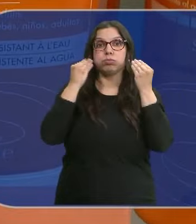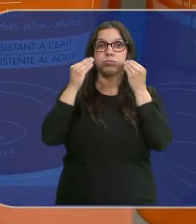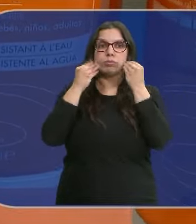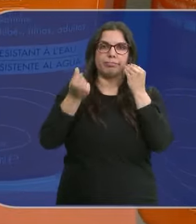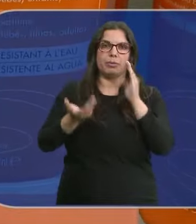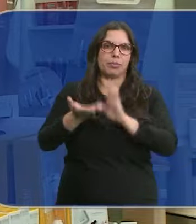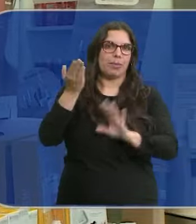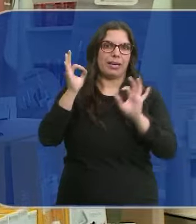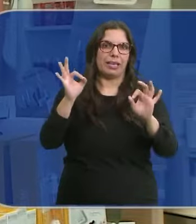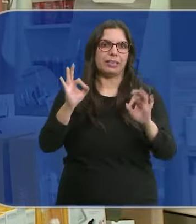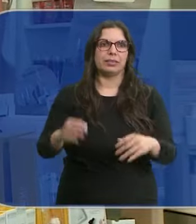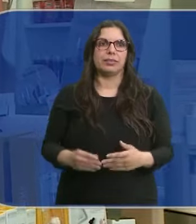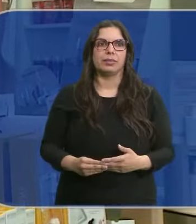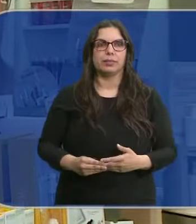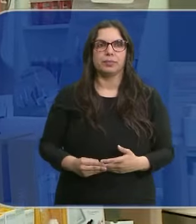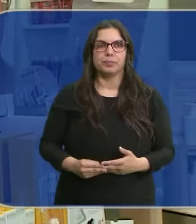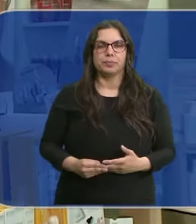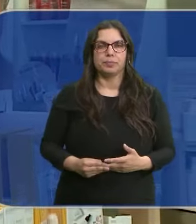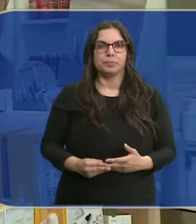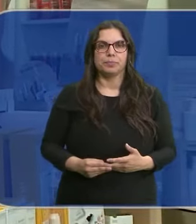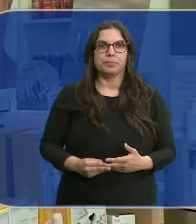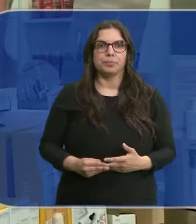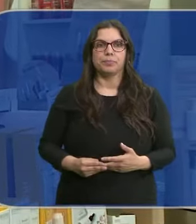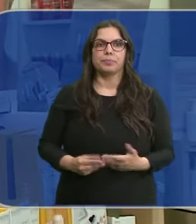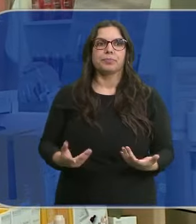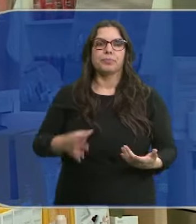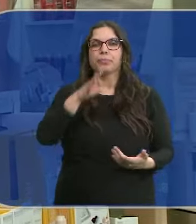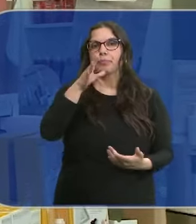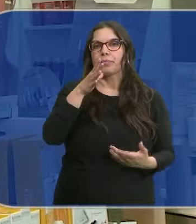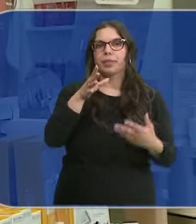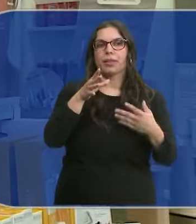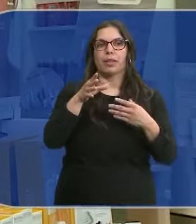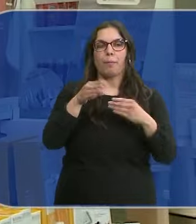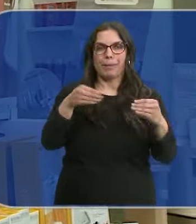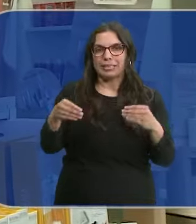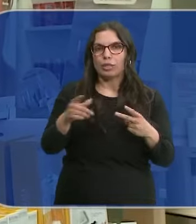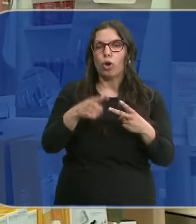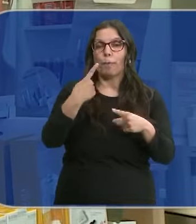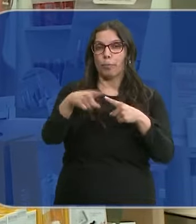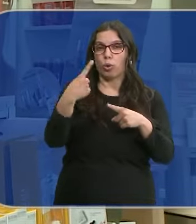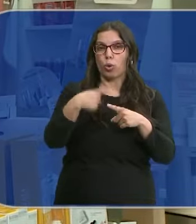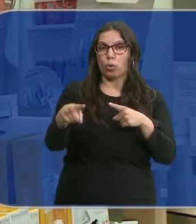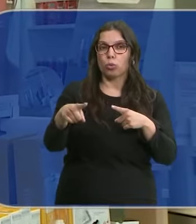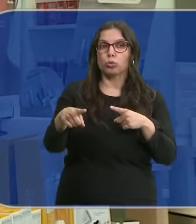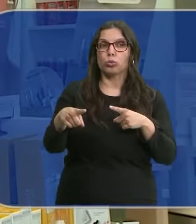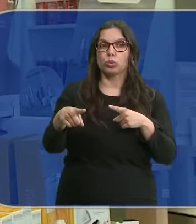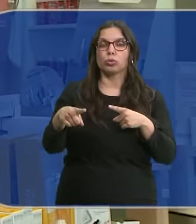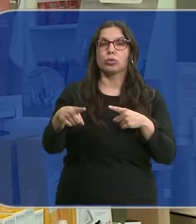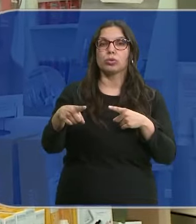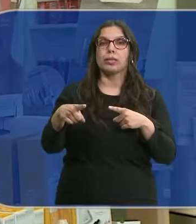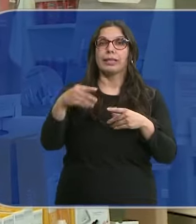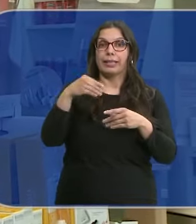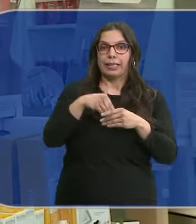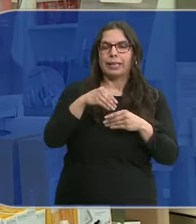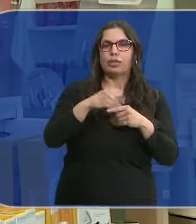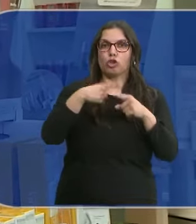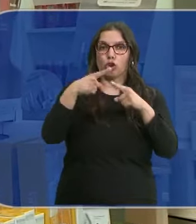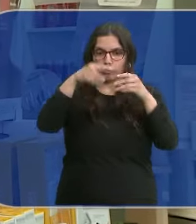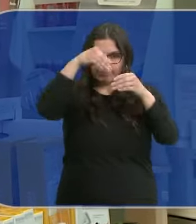clásico incremento. Causa lo que ponen es el plástico, sobre todo hay muchos productos o principios activos que está costando